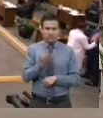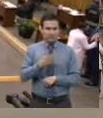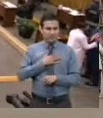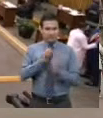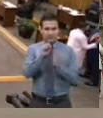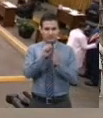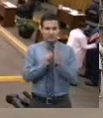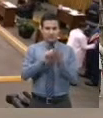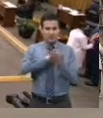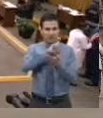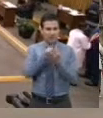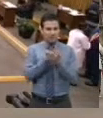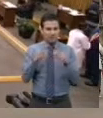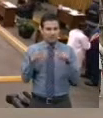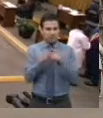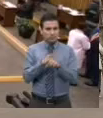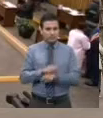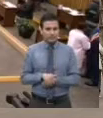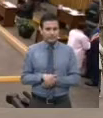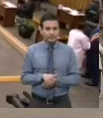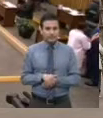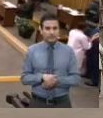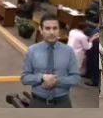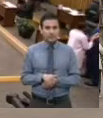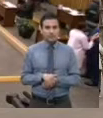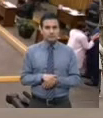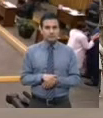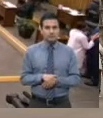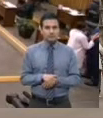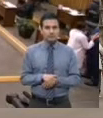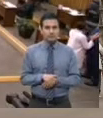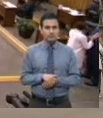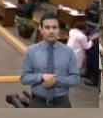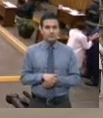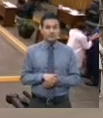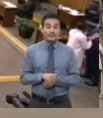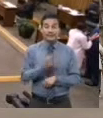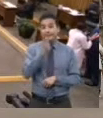jurídico. Lo anterior se basa en una supuesta